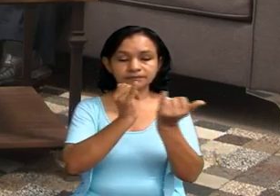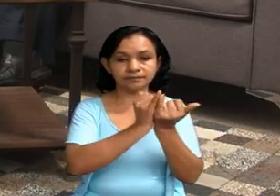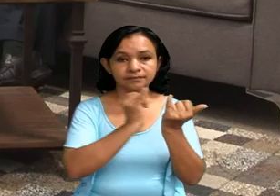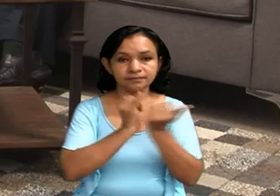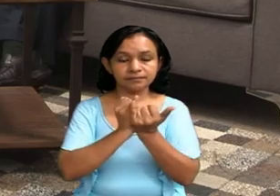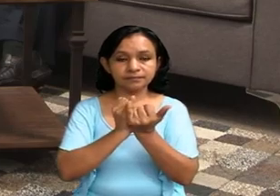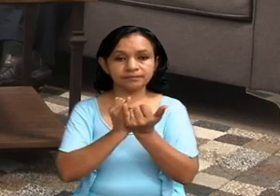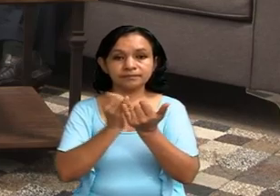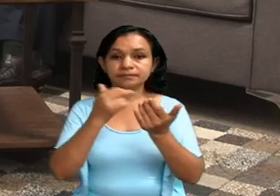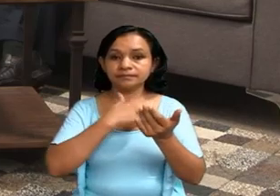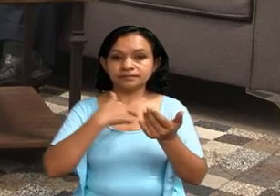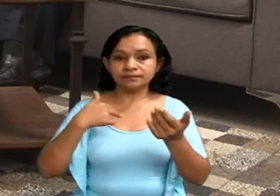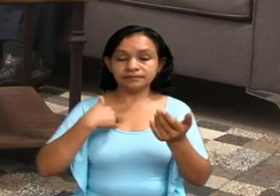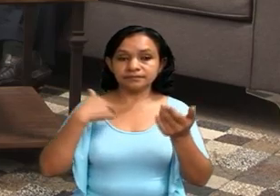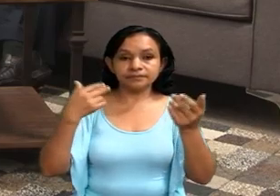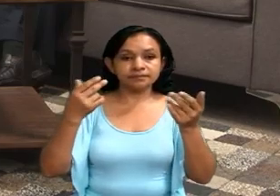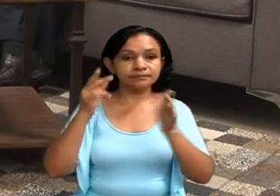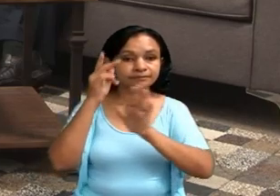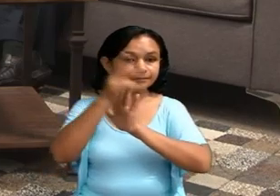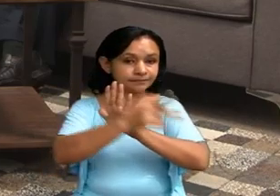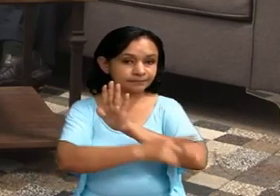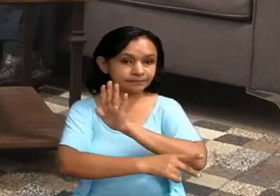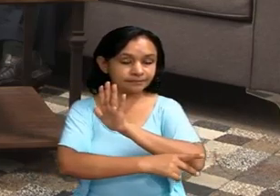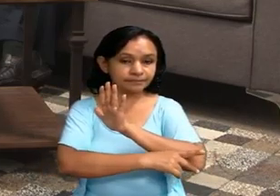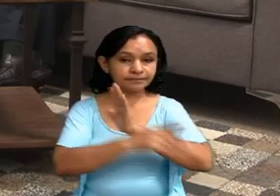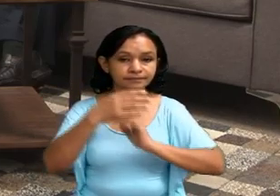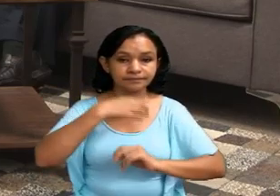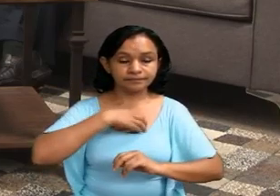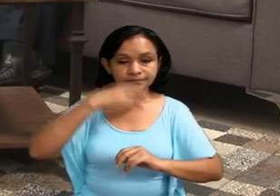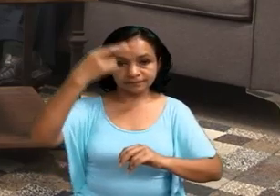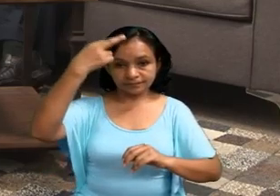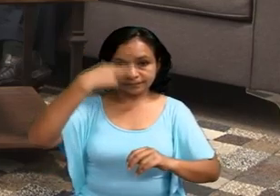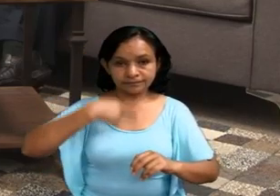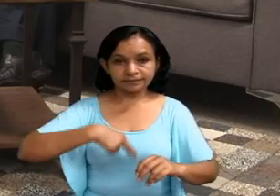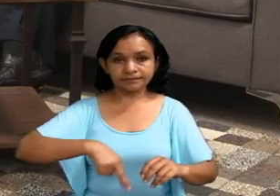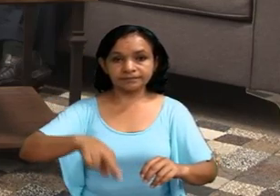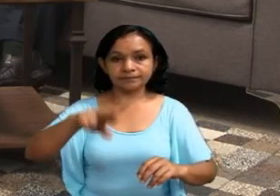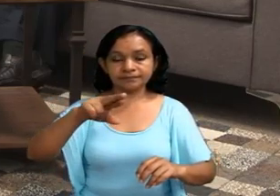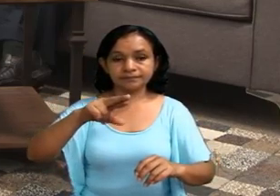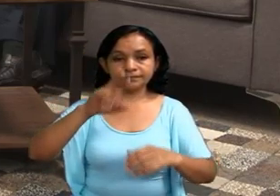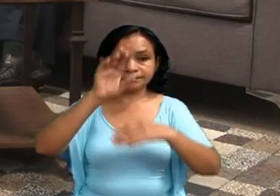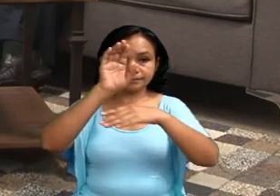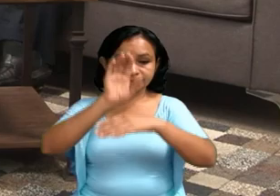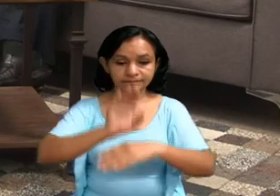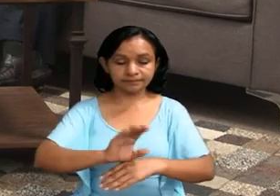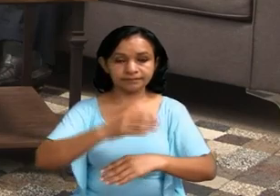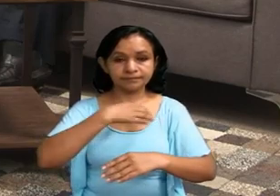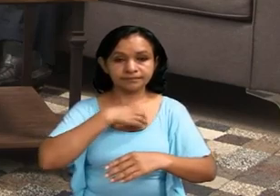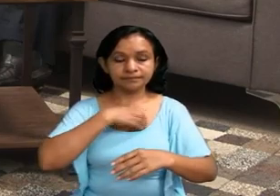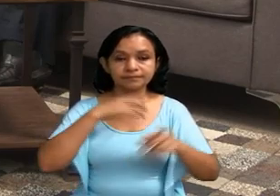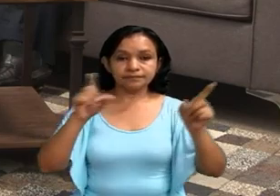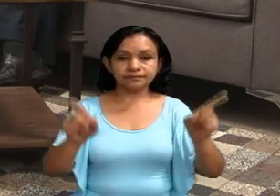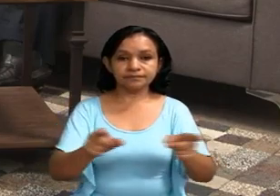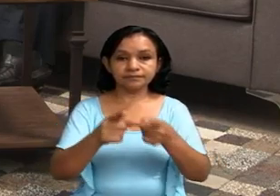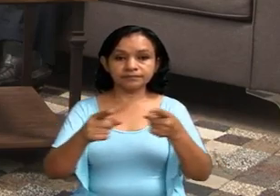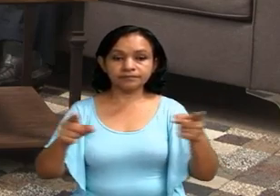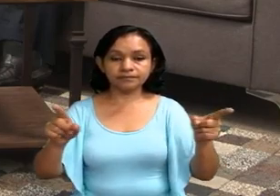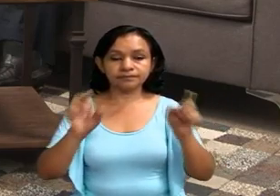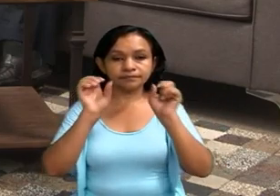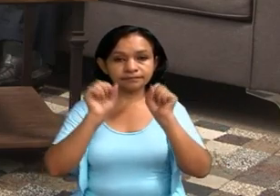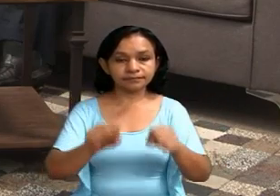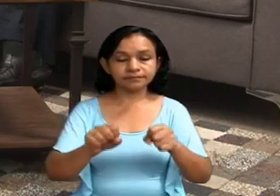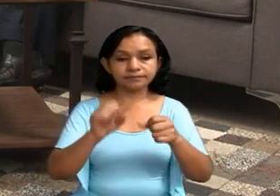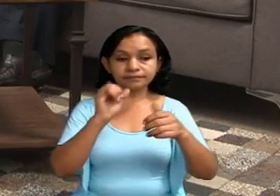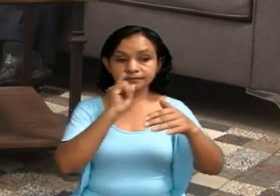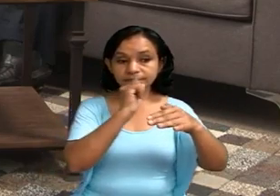pero también incidieron muchos países con sus religiones, con sus tradiciones musicales. Ahí puedes irte vos a una